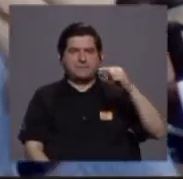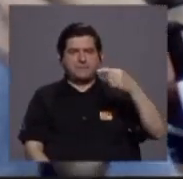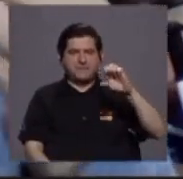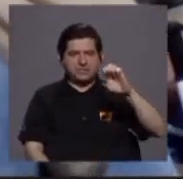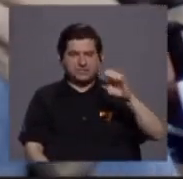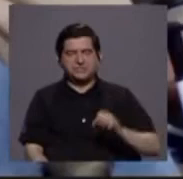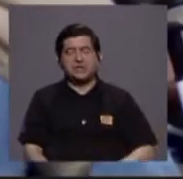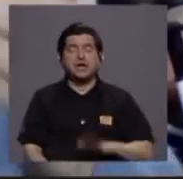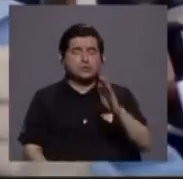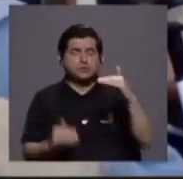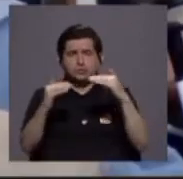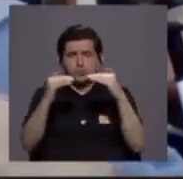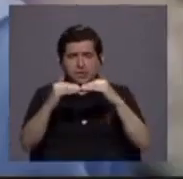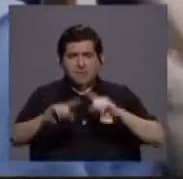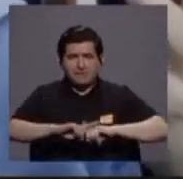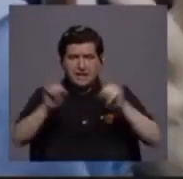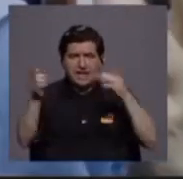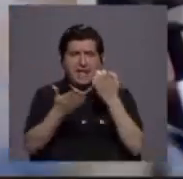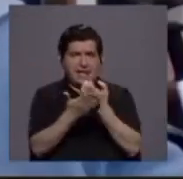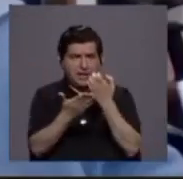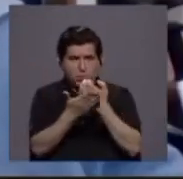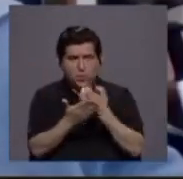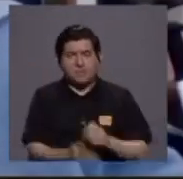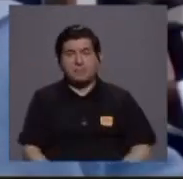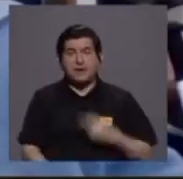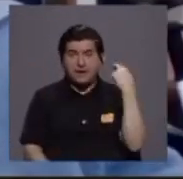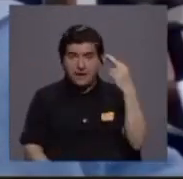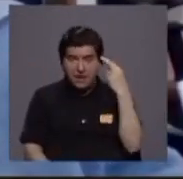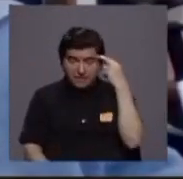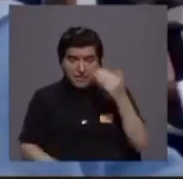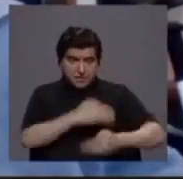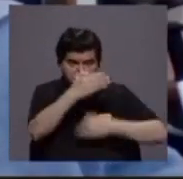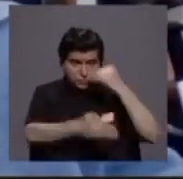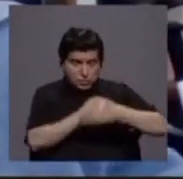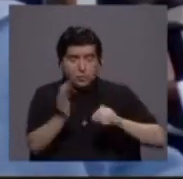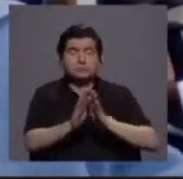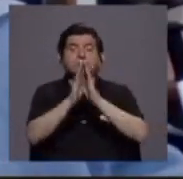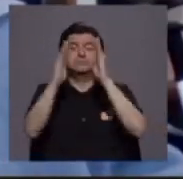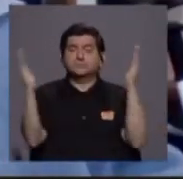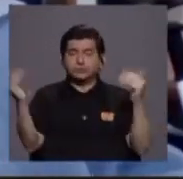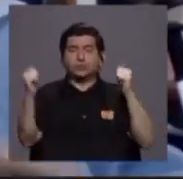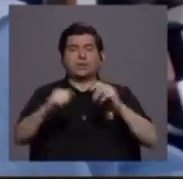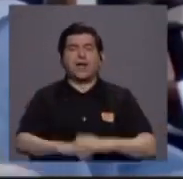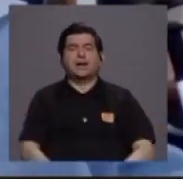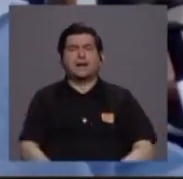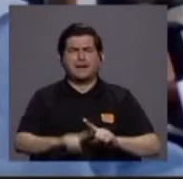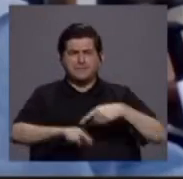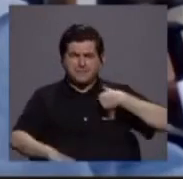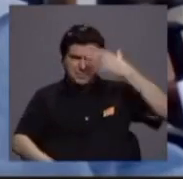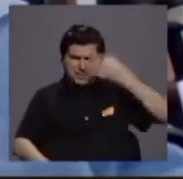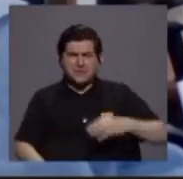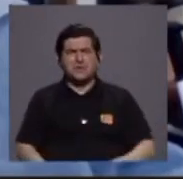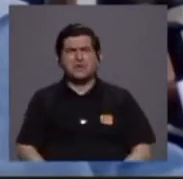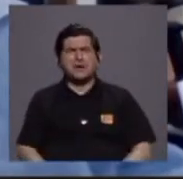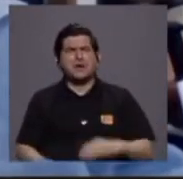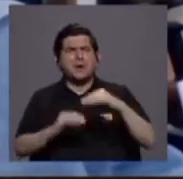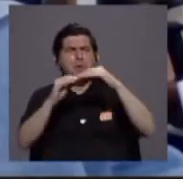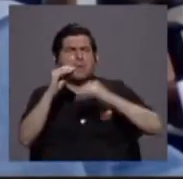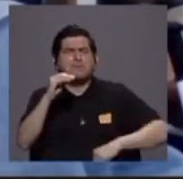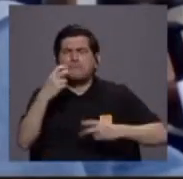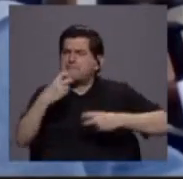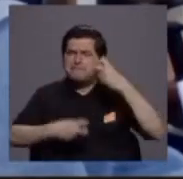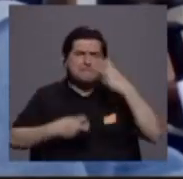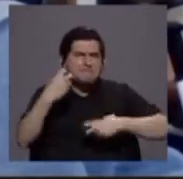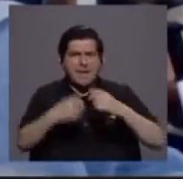sus niveles pueden ser muy distintos precisamente por esos procesos de apertura. Pero creo que ese es un mal menor en el sentido